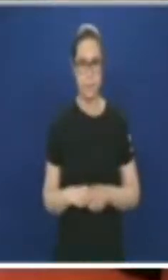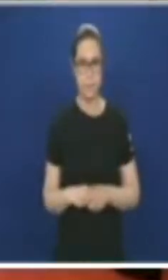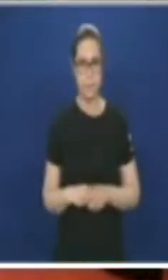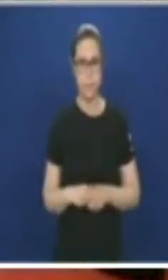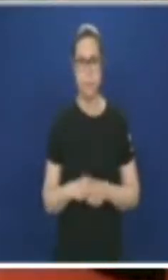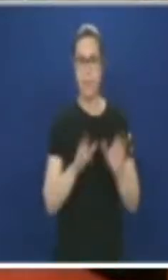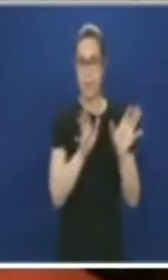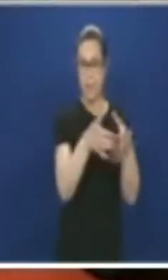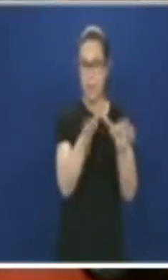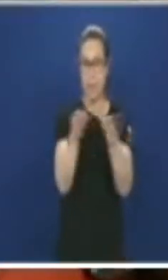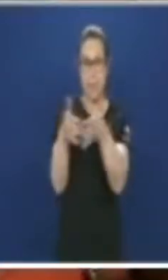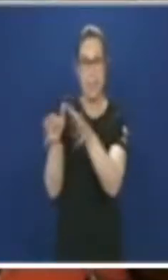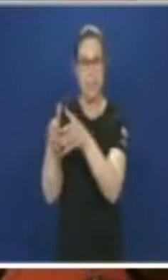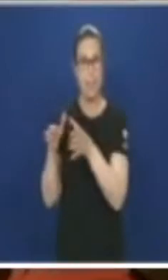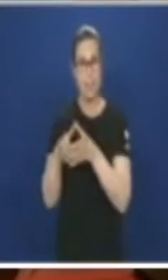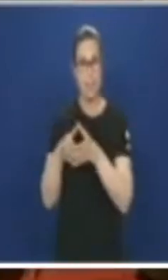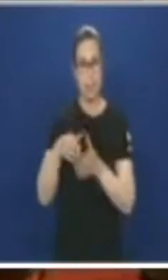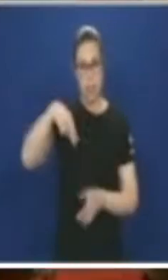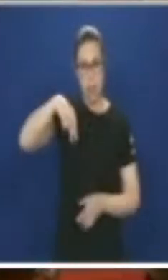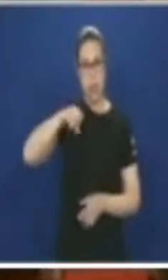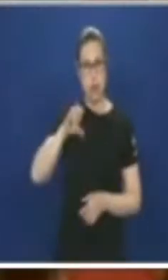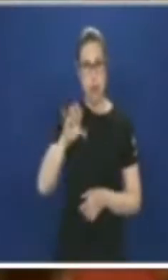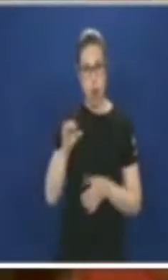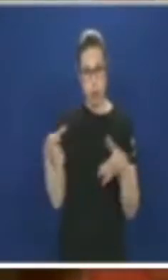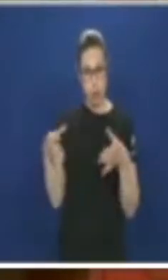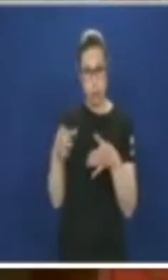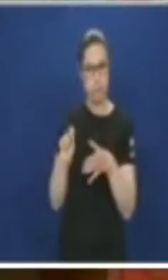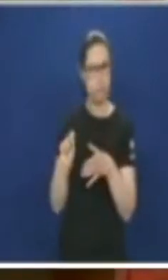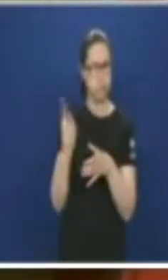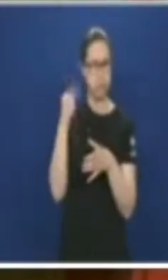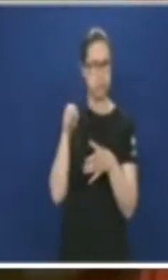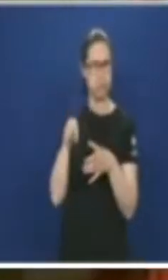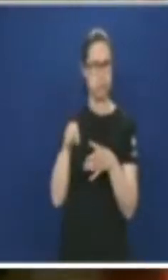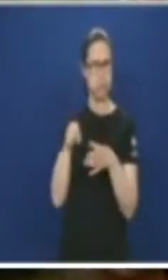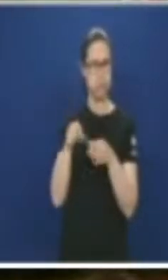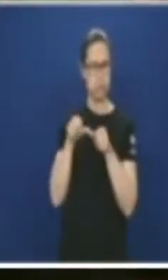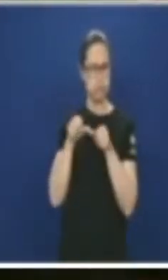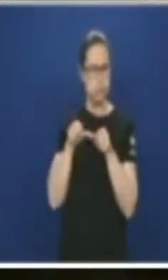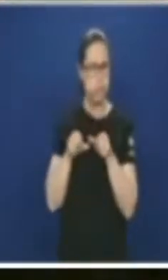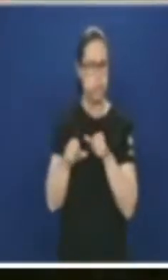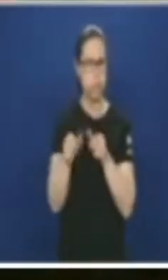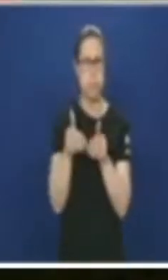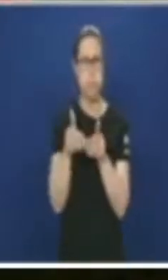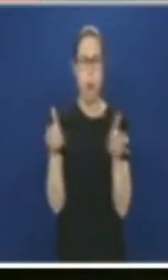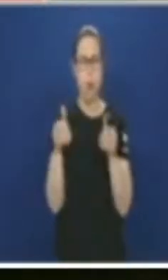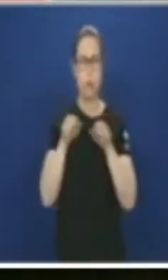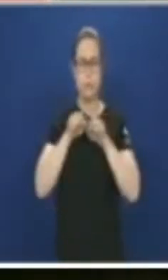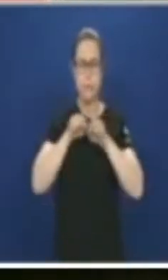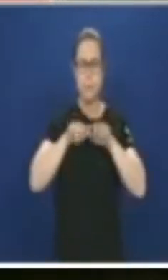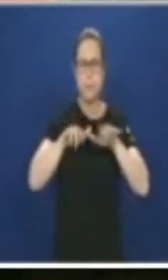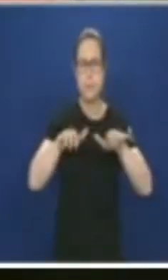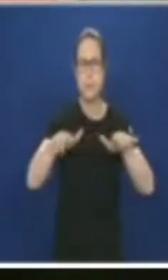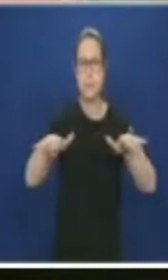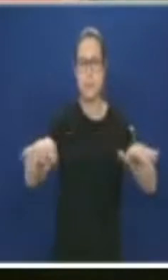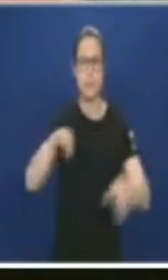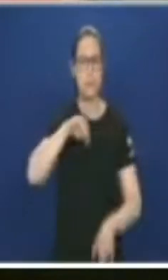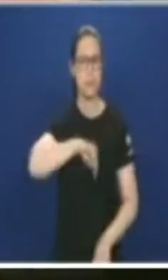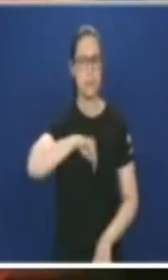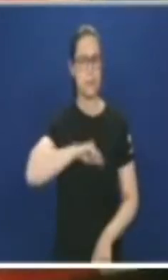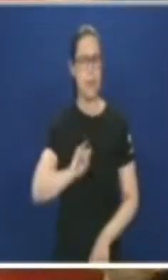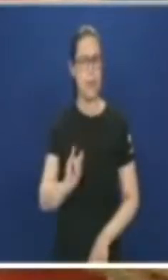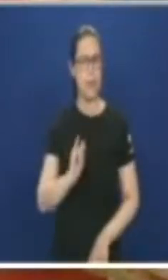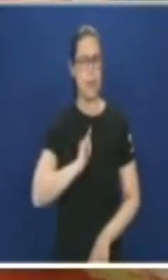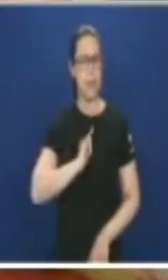outros, desde Nós, espertaron e espallaron a semente galeguista que latía na